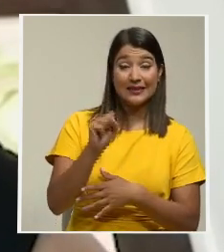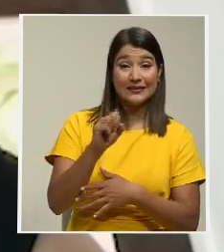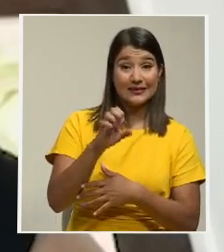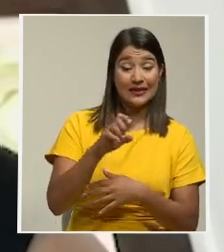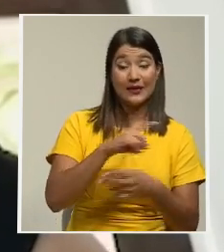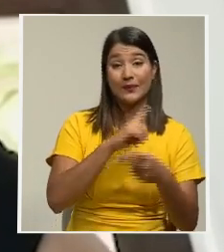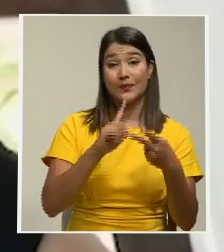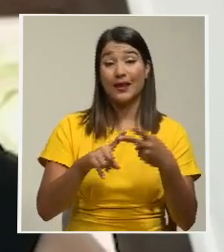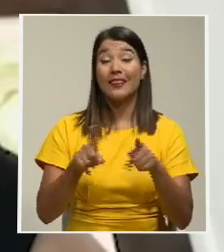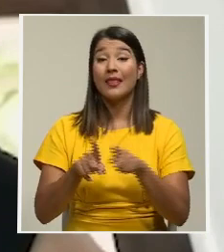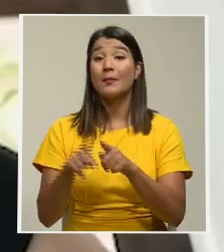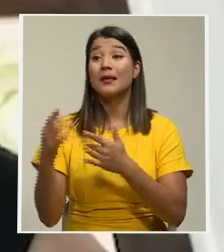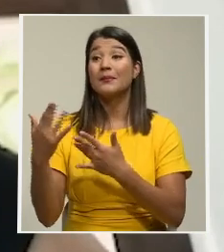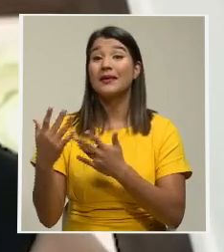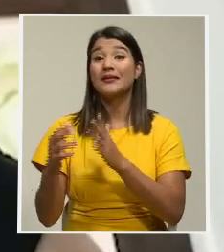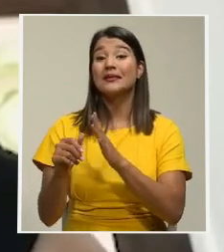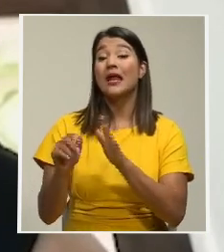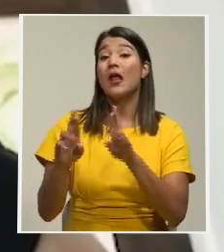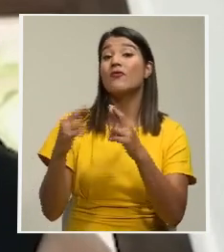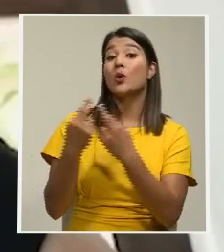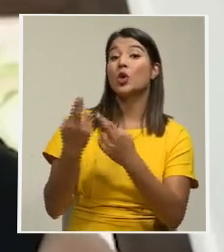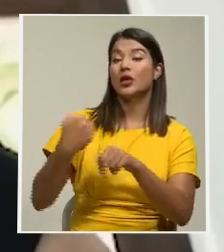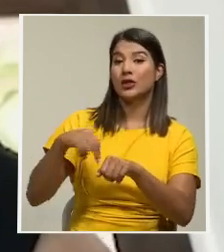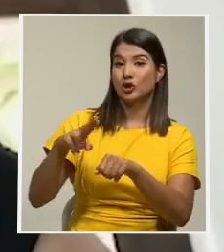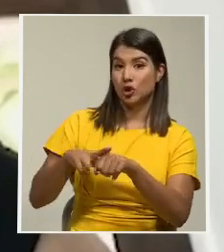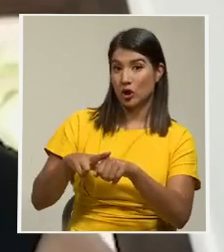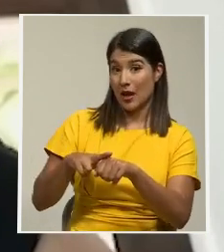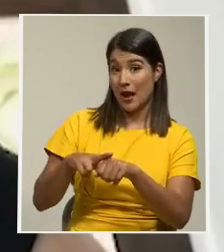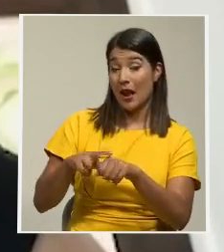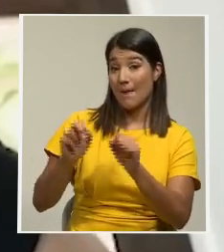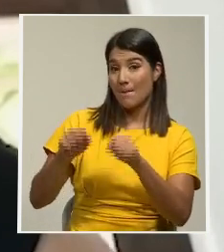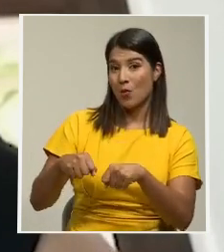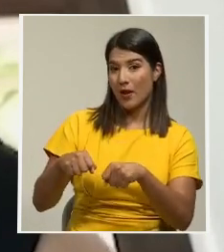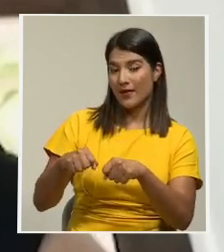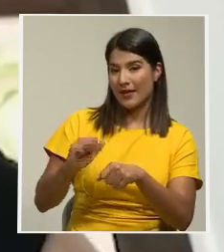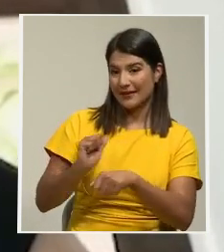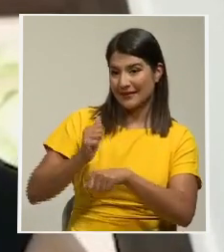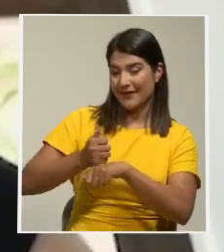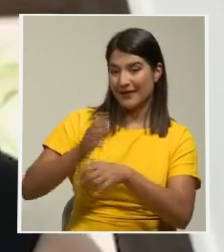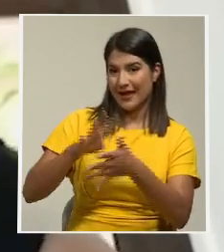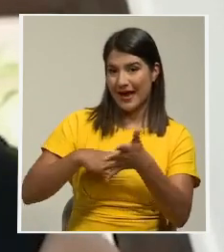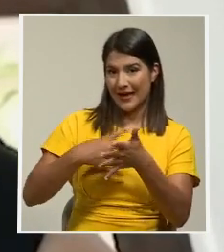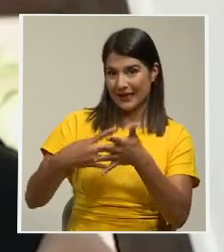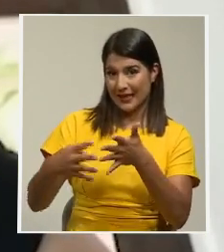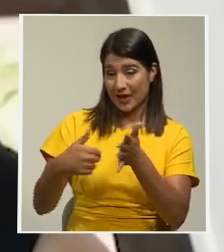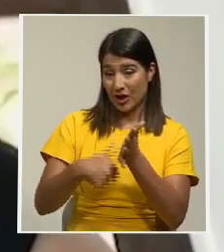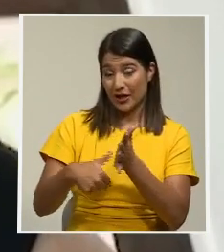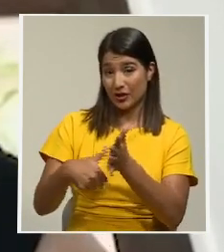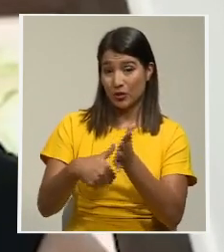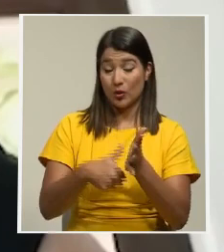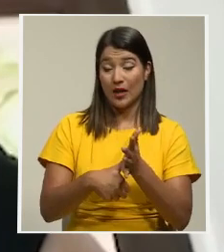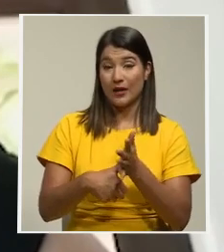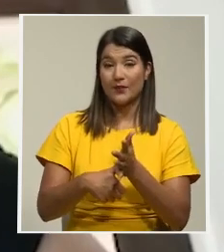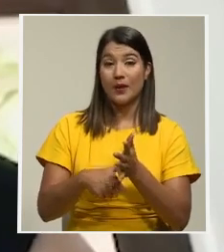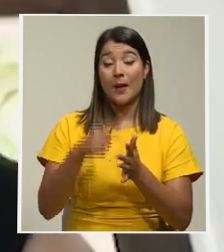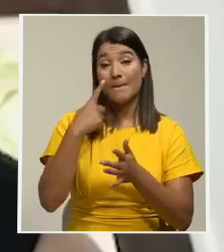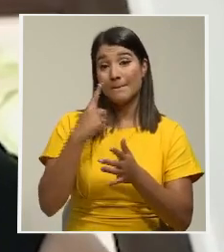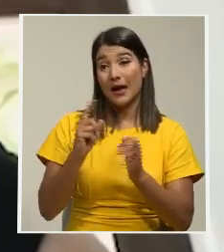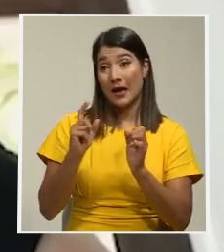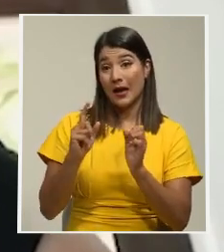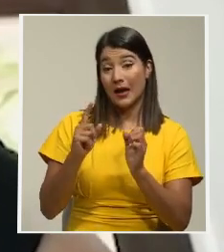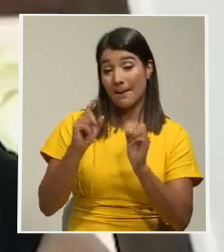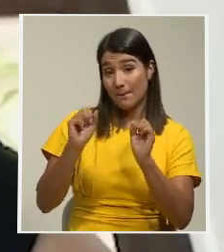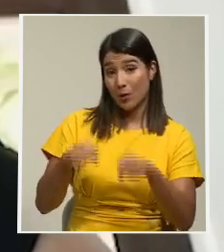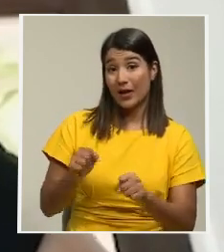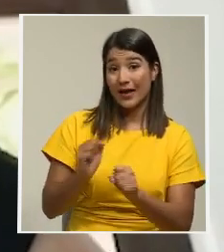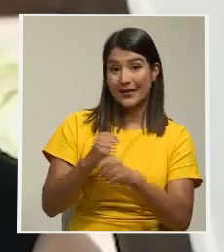y luego para que la Asamblea Nacional Interna pueda definir el calendario electoral y las normas que se requerirán para la forma de